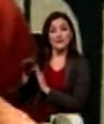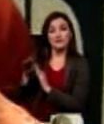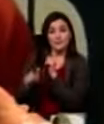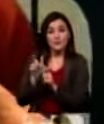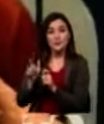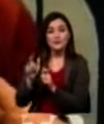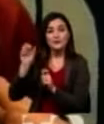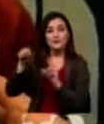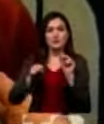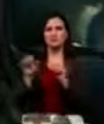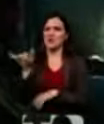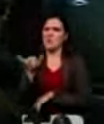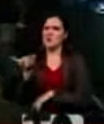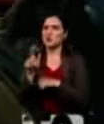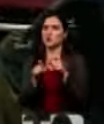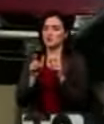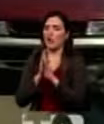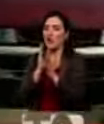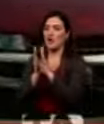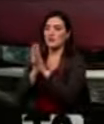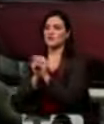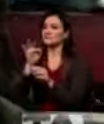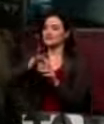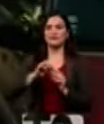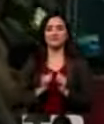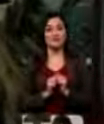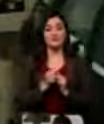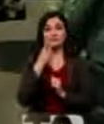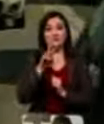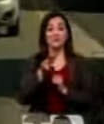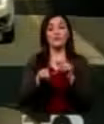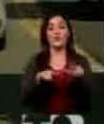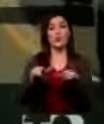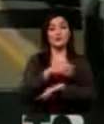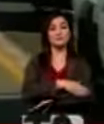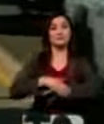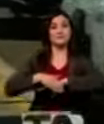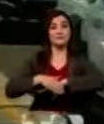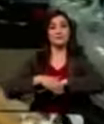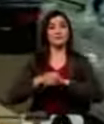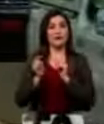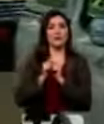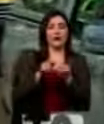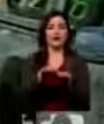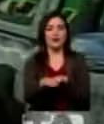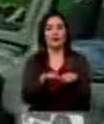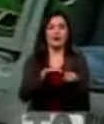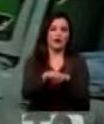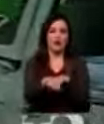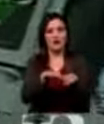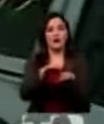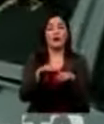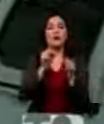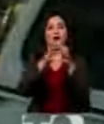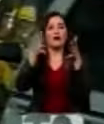o no? Igual, lo mismo. En la jornada electoral esto se vio en ciertas calles, largas filas de vehículos